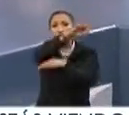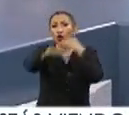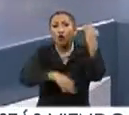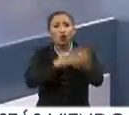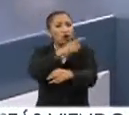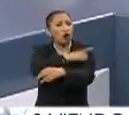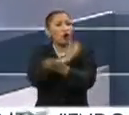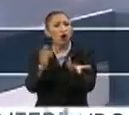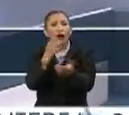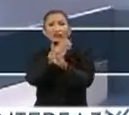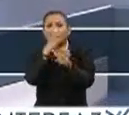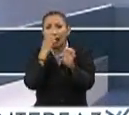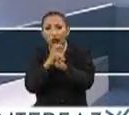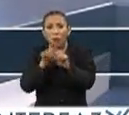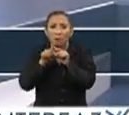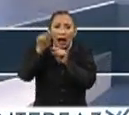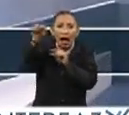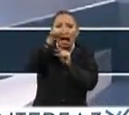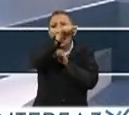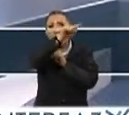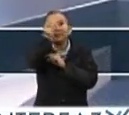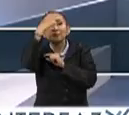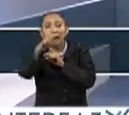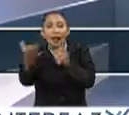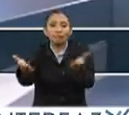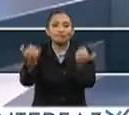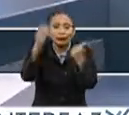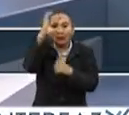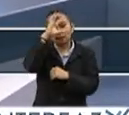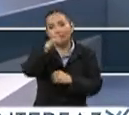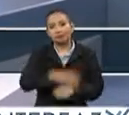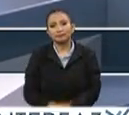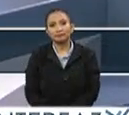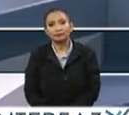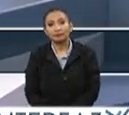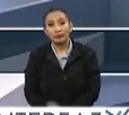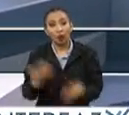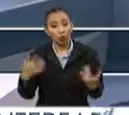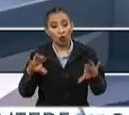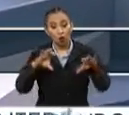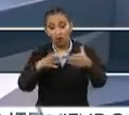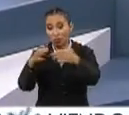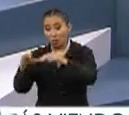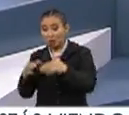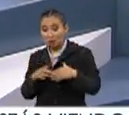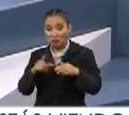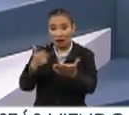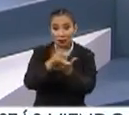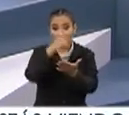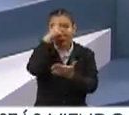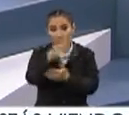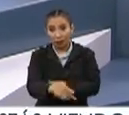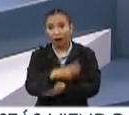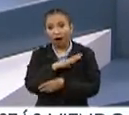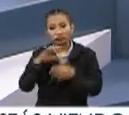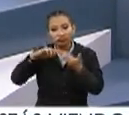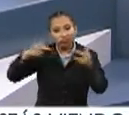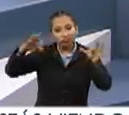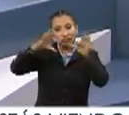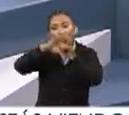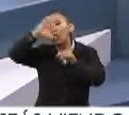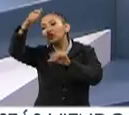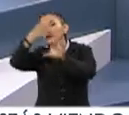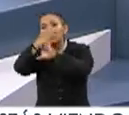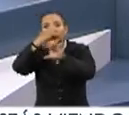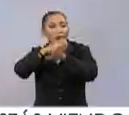las demarcaciones, incluso si se puede un poquito más allá, para acercar la ciencia. Pues sí, es ir creando comunidad. Seguramente desde la Ciudad de México estarán vinculándose con